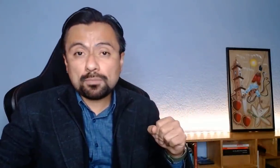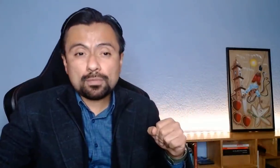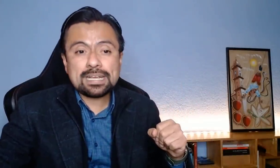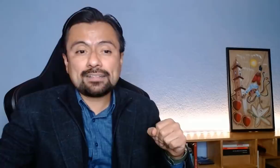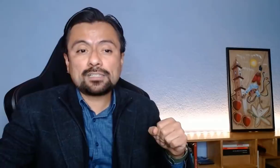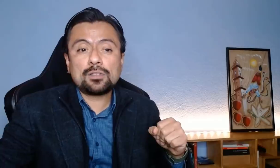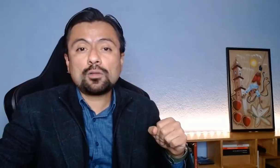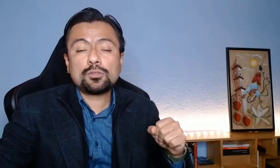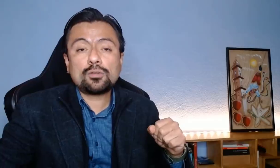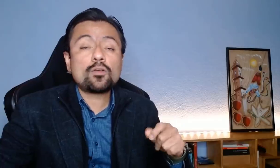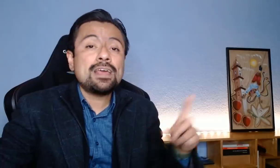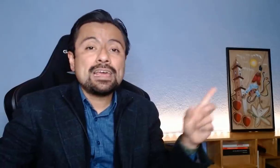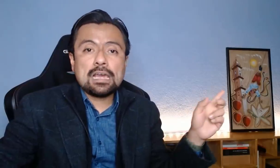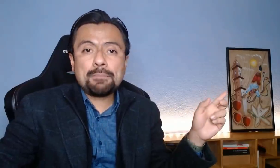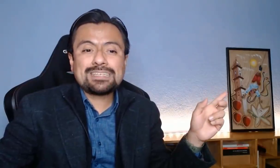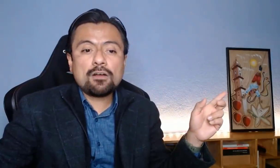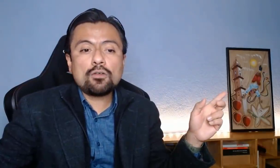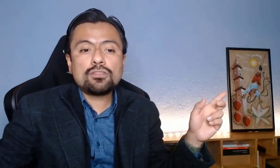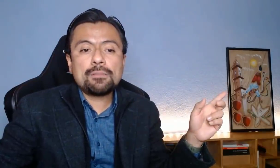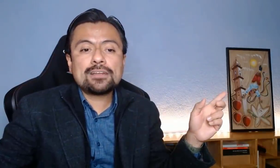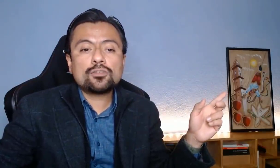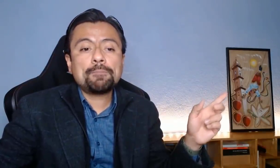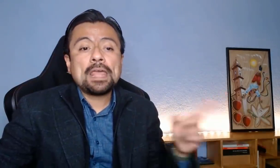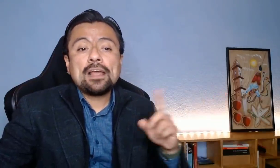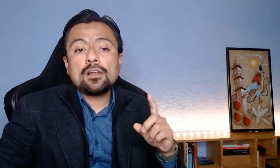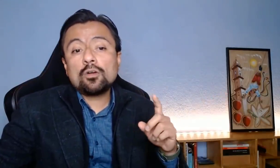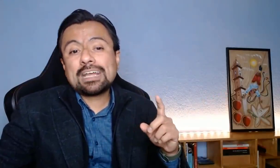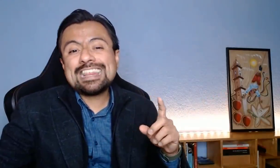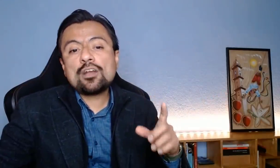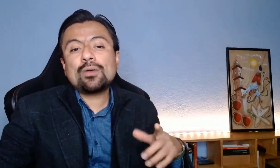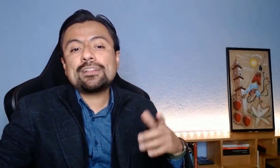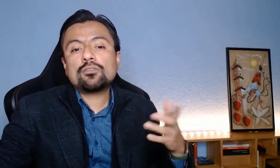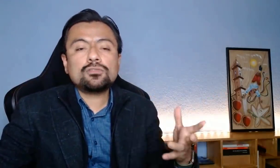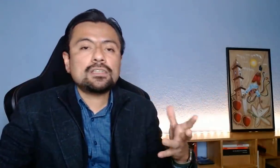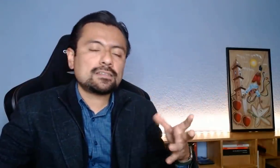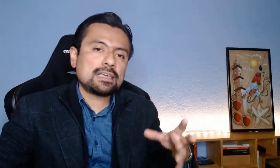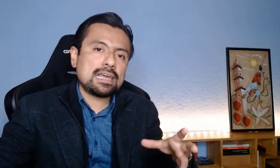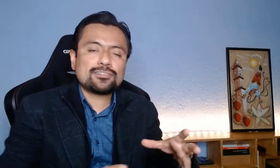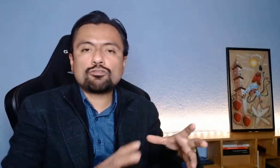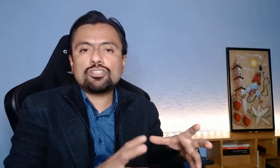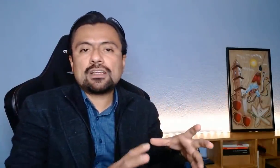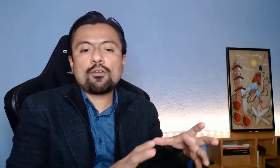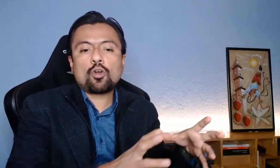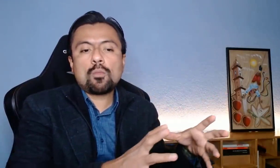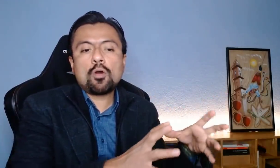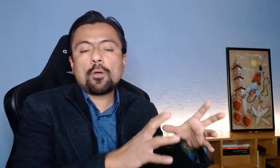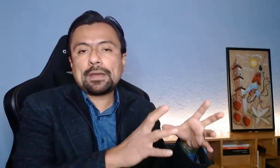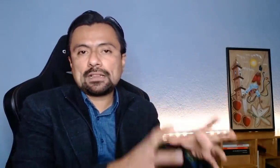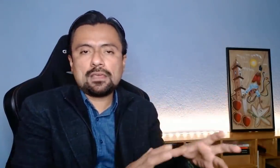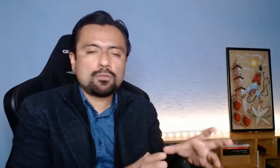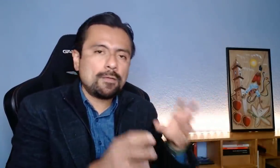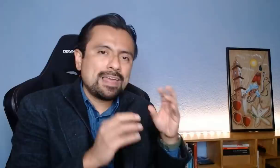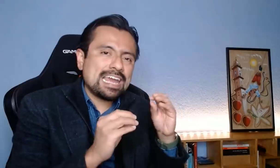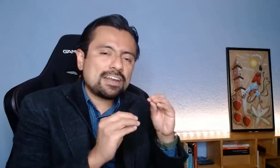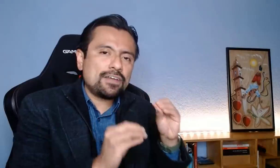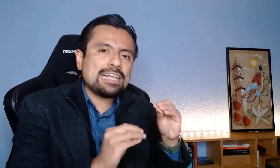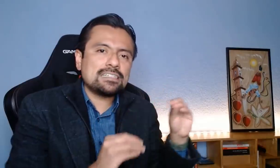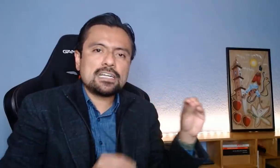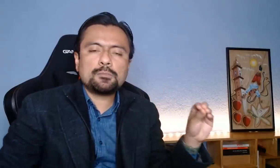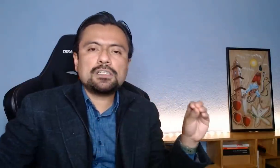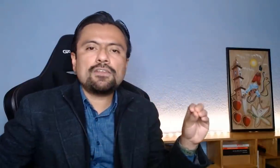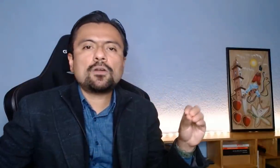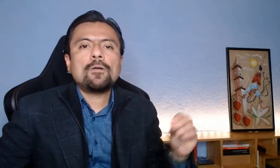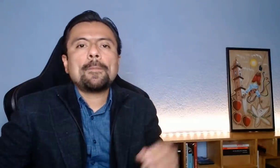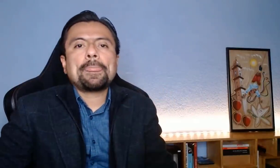de la República, Andrés Manuel López Obrador, el pasado 2 de marzo, lo que dijo entonces que es considerado como objetivo, en